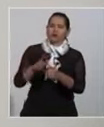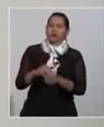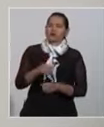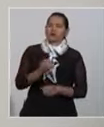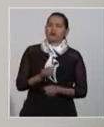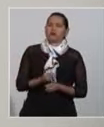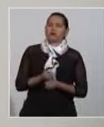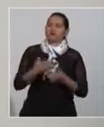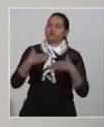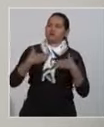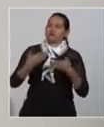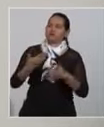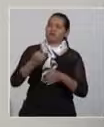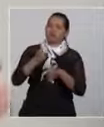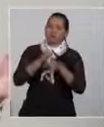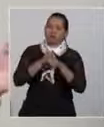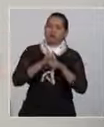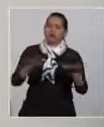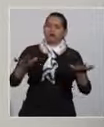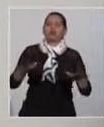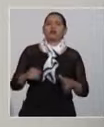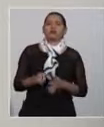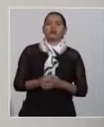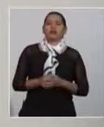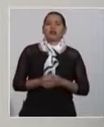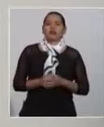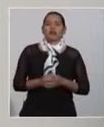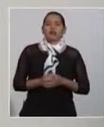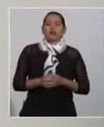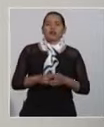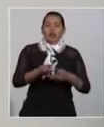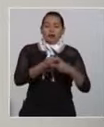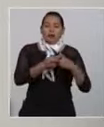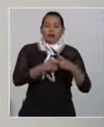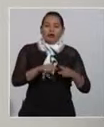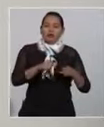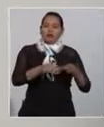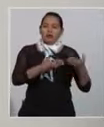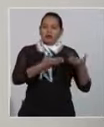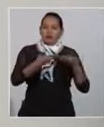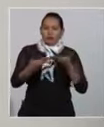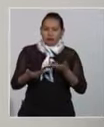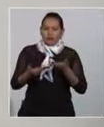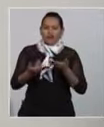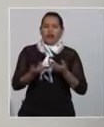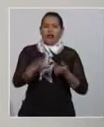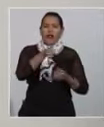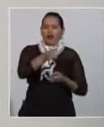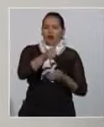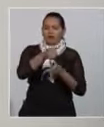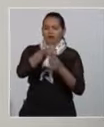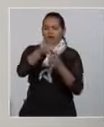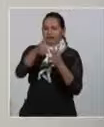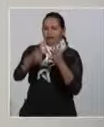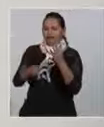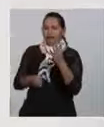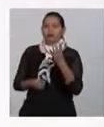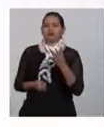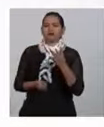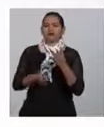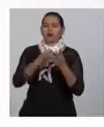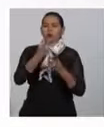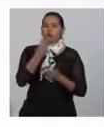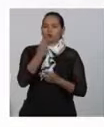y más informada. Comenzaremos con la etapa de presentación en la que los participantes tendrán hasta